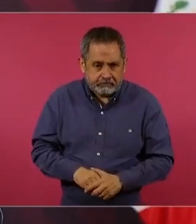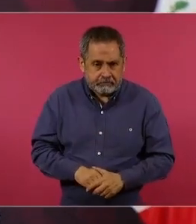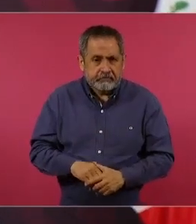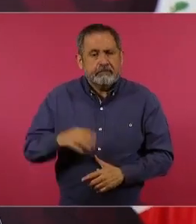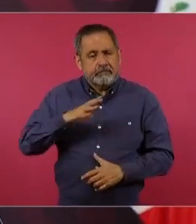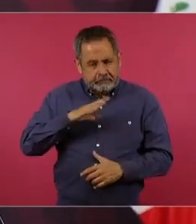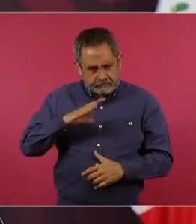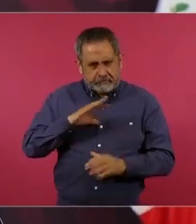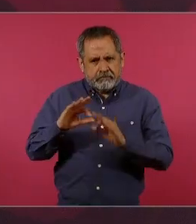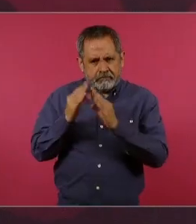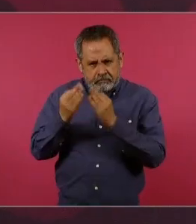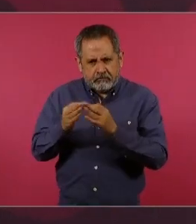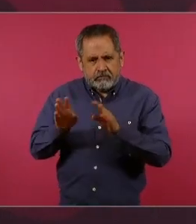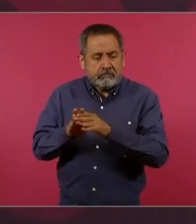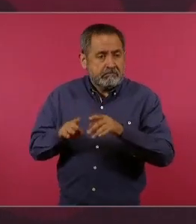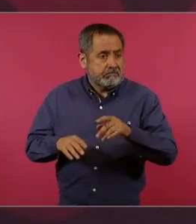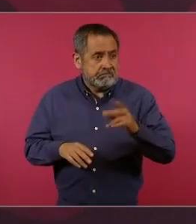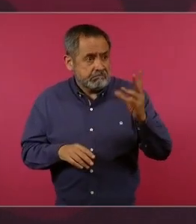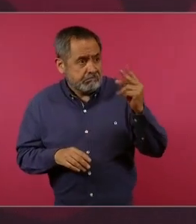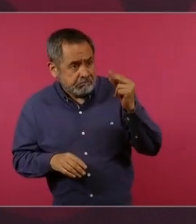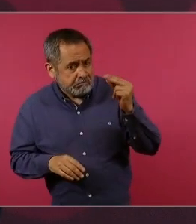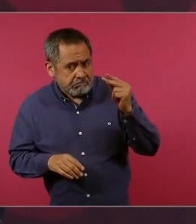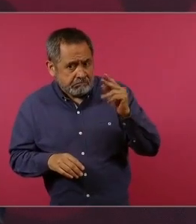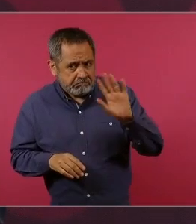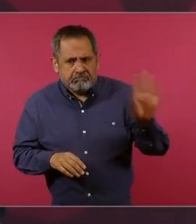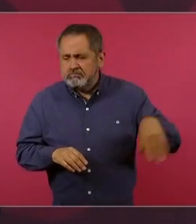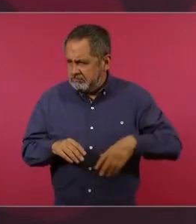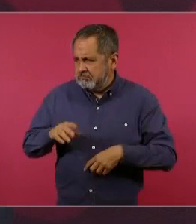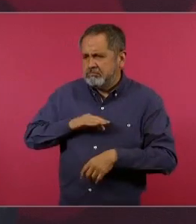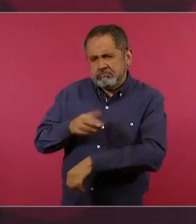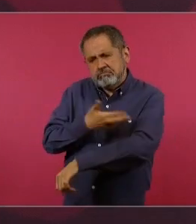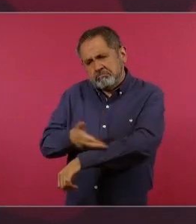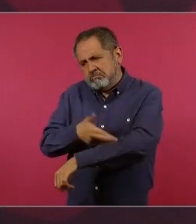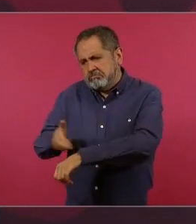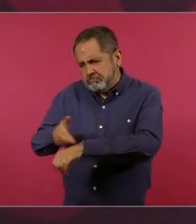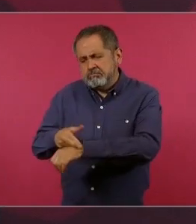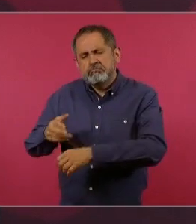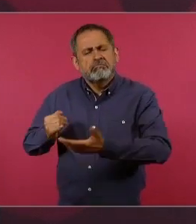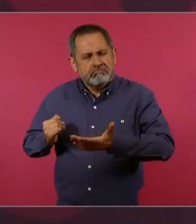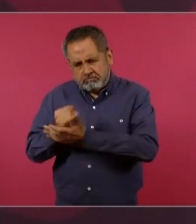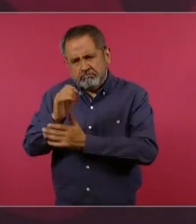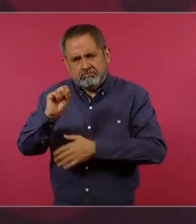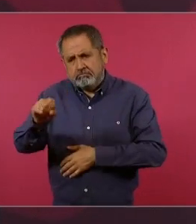hay mecanismos para resolver eso y